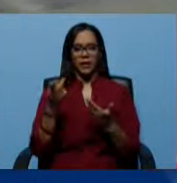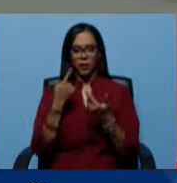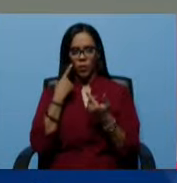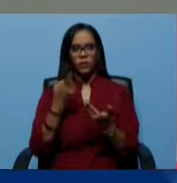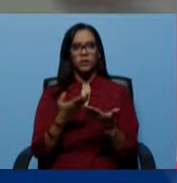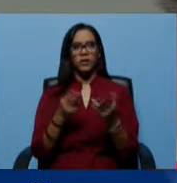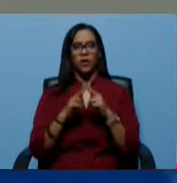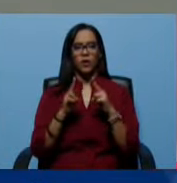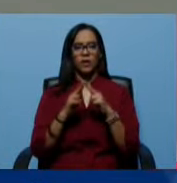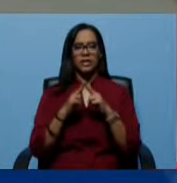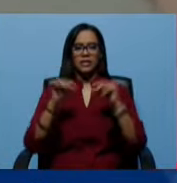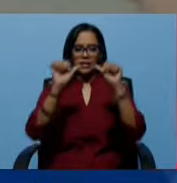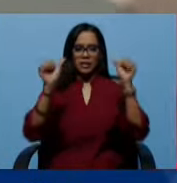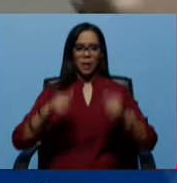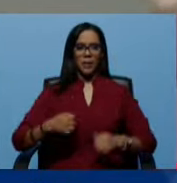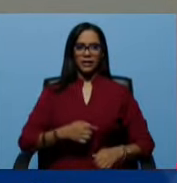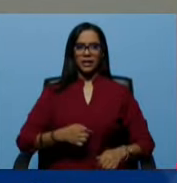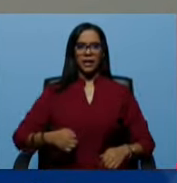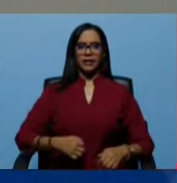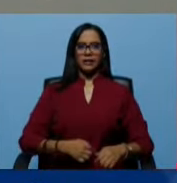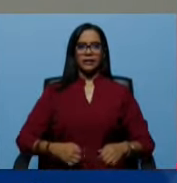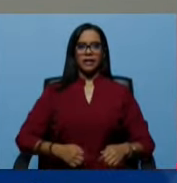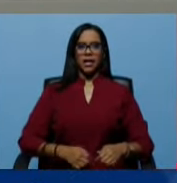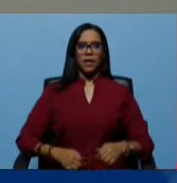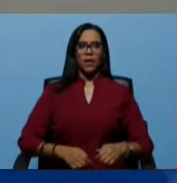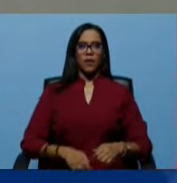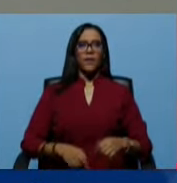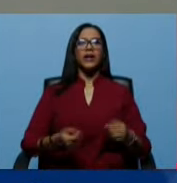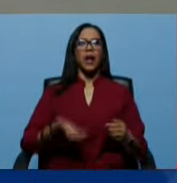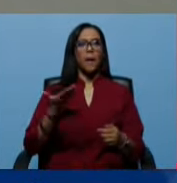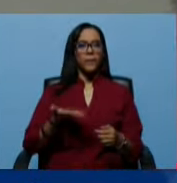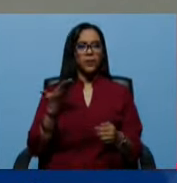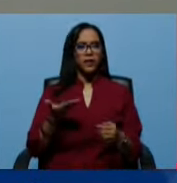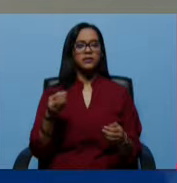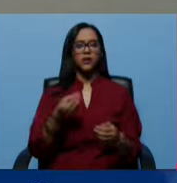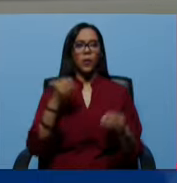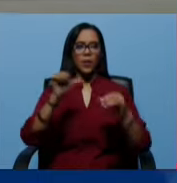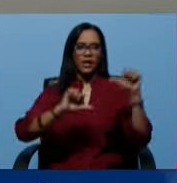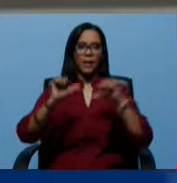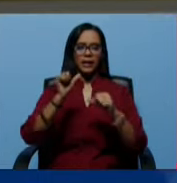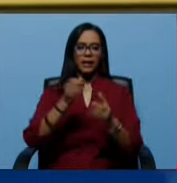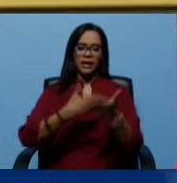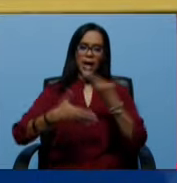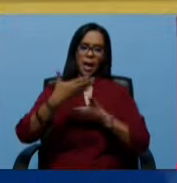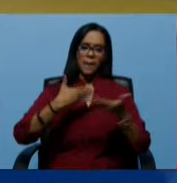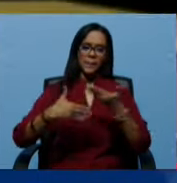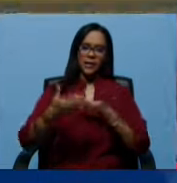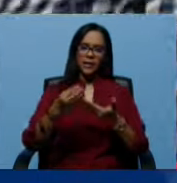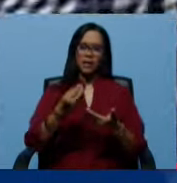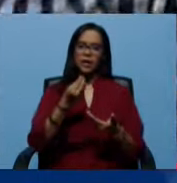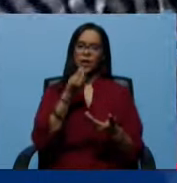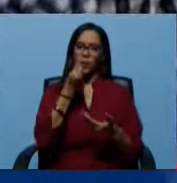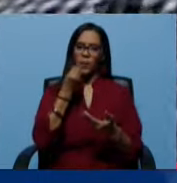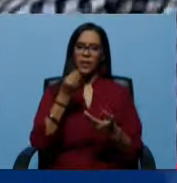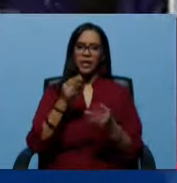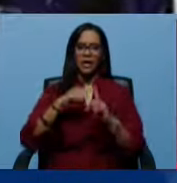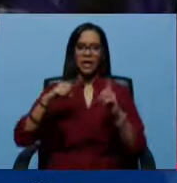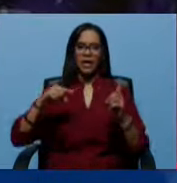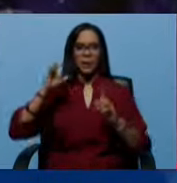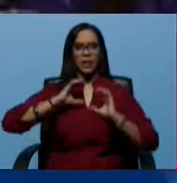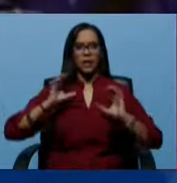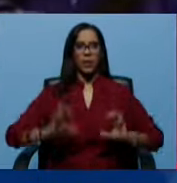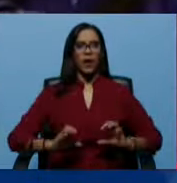ejemplo, el sistema digestivo y la importancia que tiene y cómo él químicamente transforma los nutrientes en energía para el cuerpo.